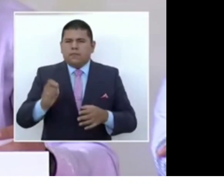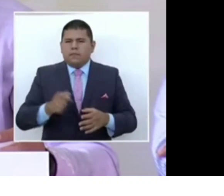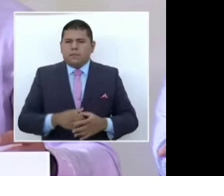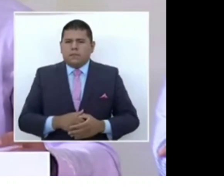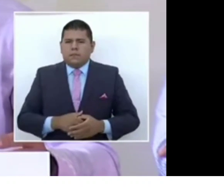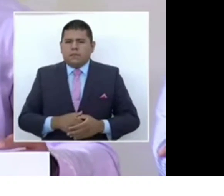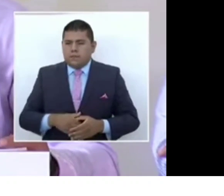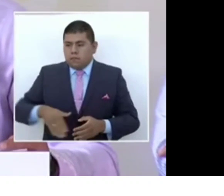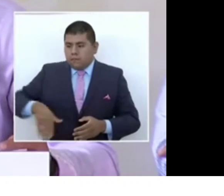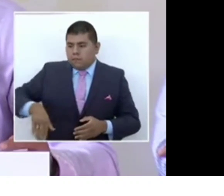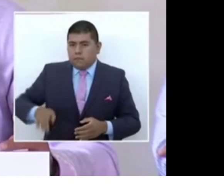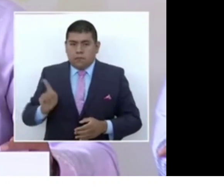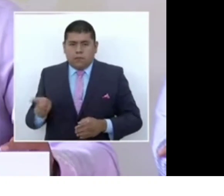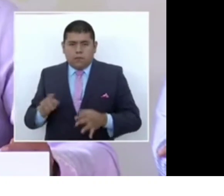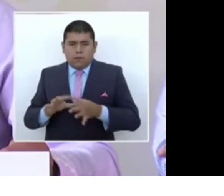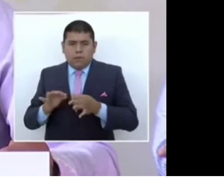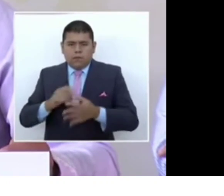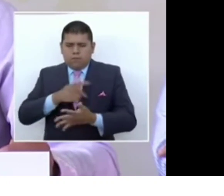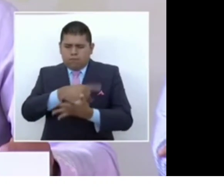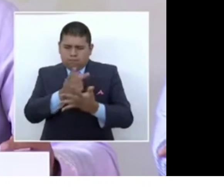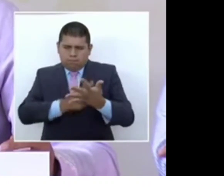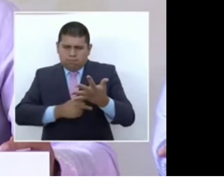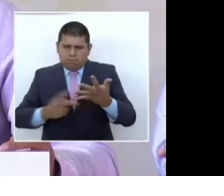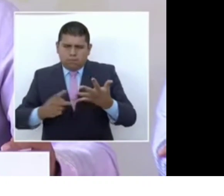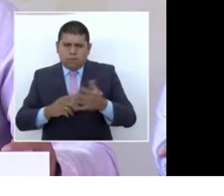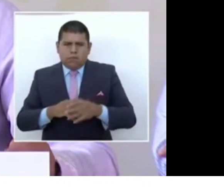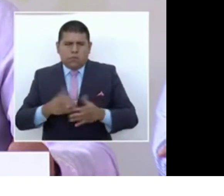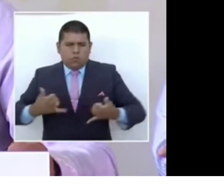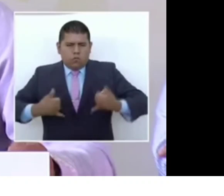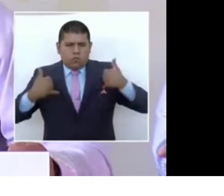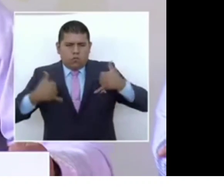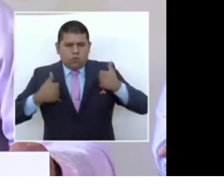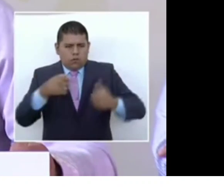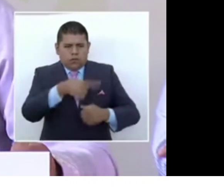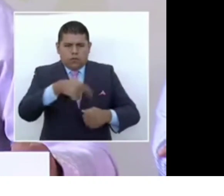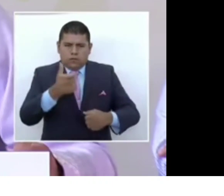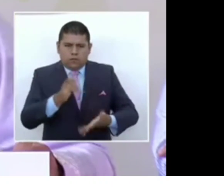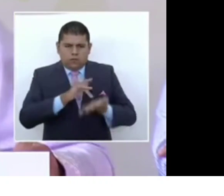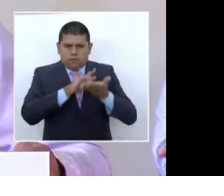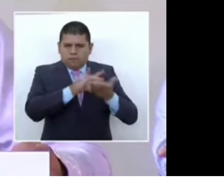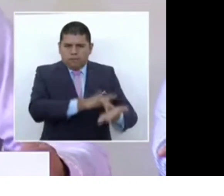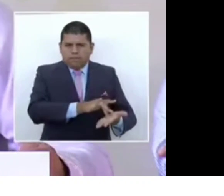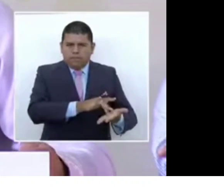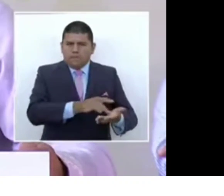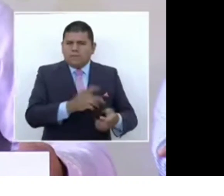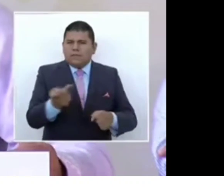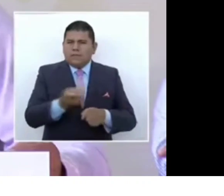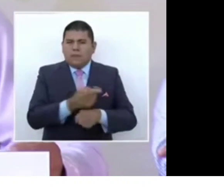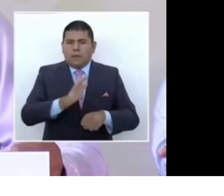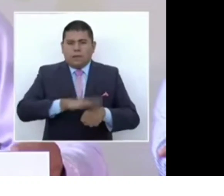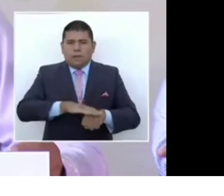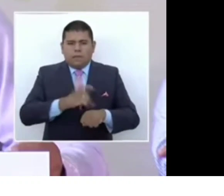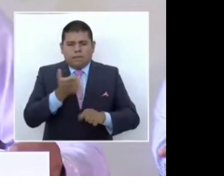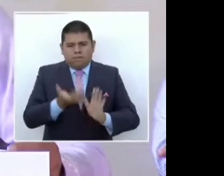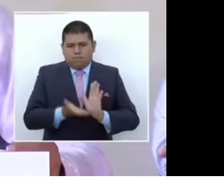acaba de mencionar que el programa de Jóvenes Construyendo el Futuro, pues ahora